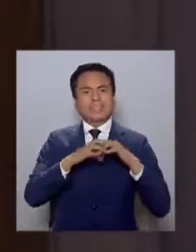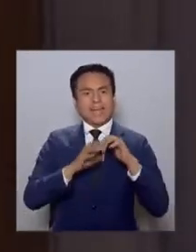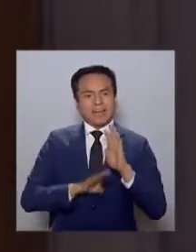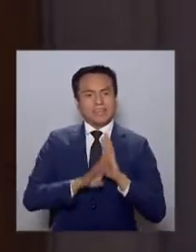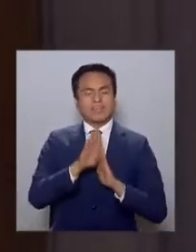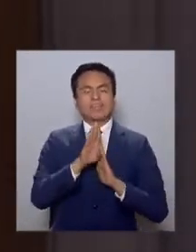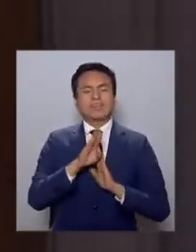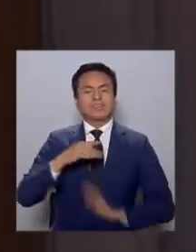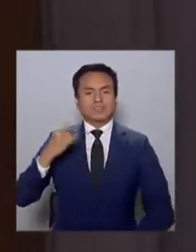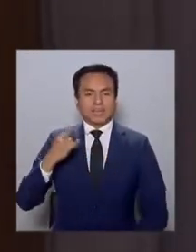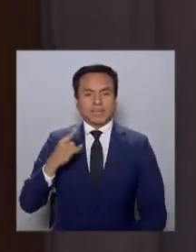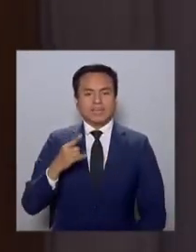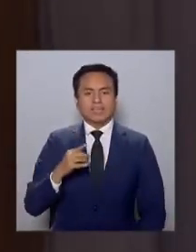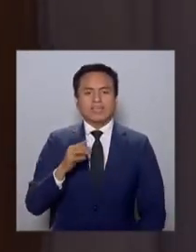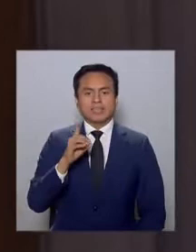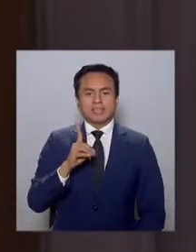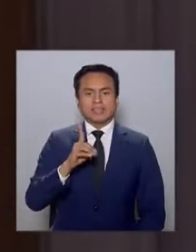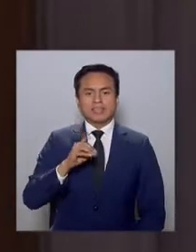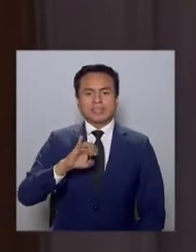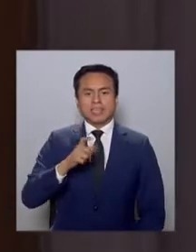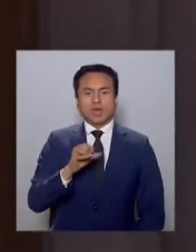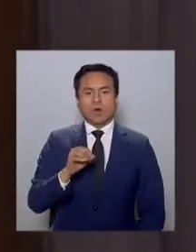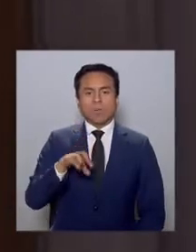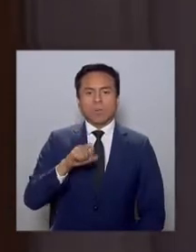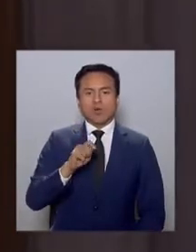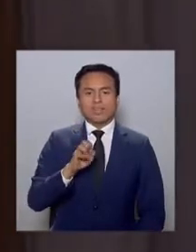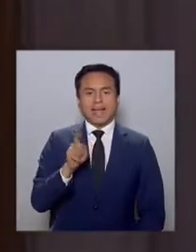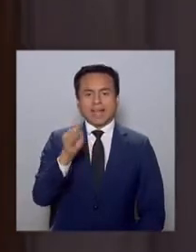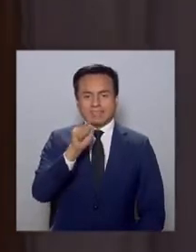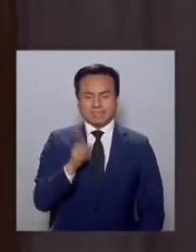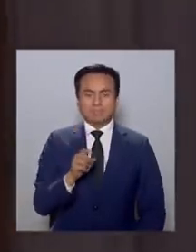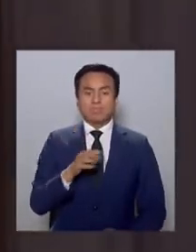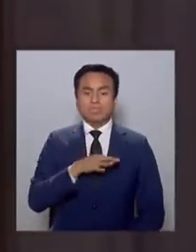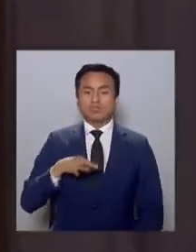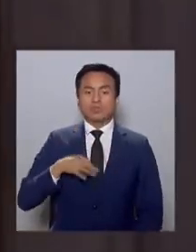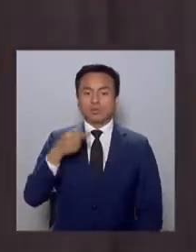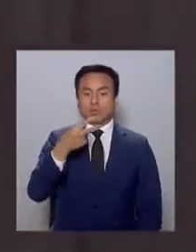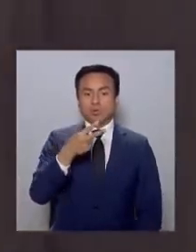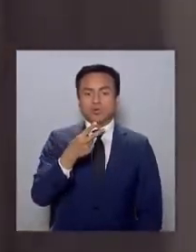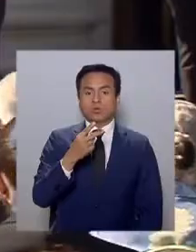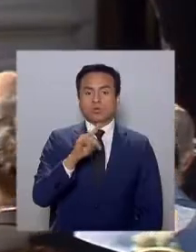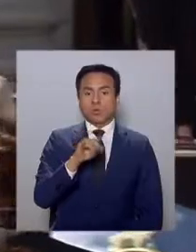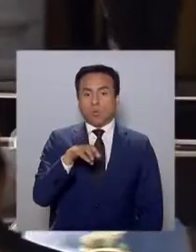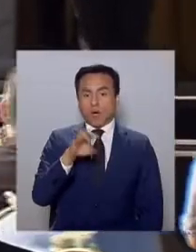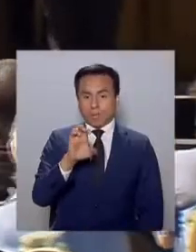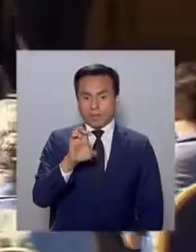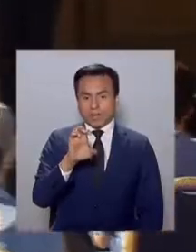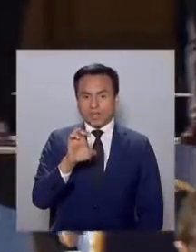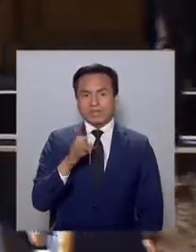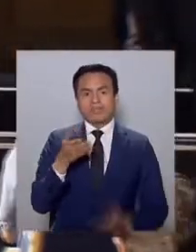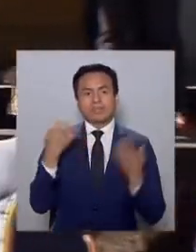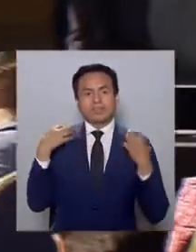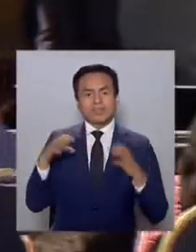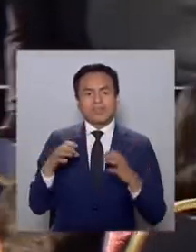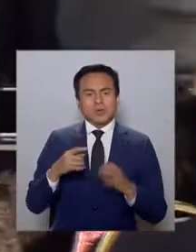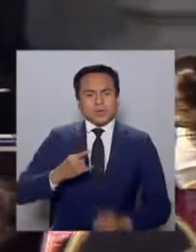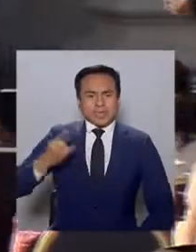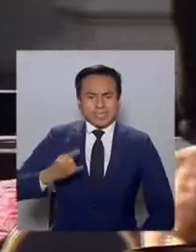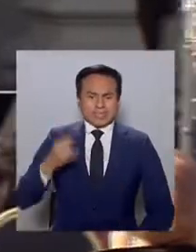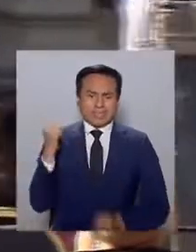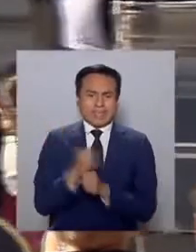Sustentable, Universidad Diego Portales. Ministro Huepe, lo mejor para usted en sus urgentes